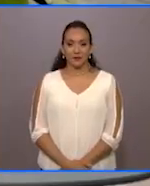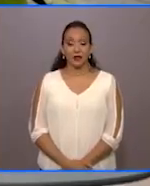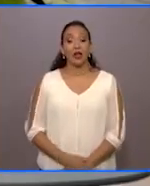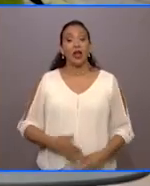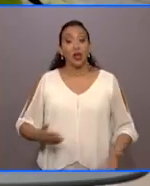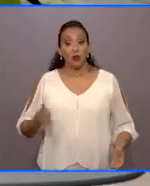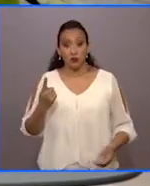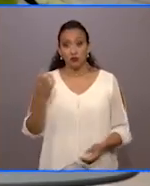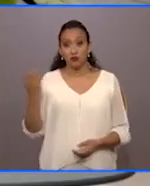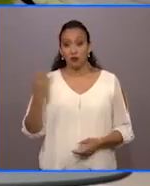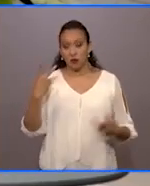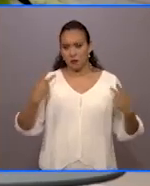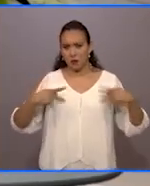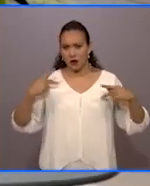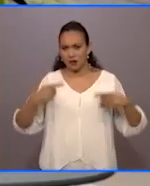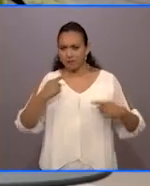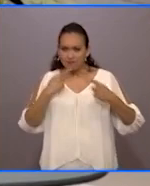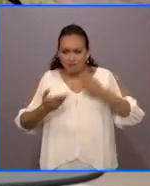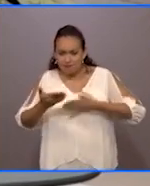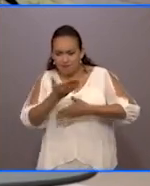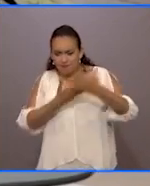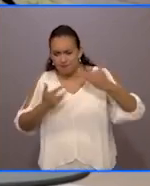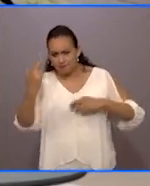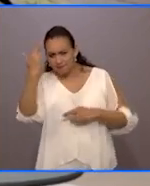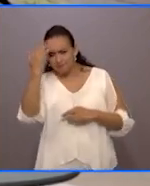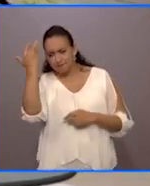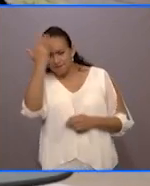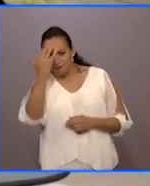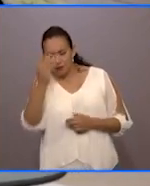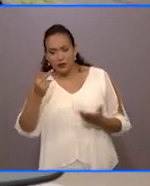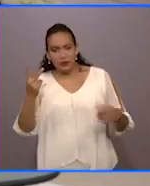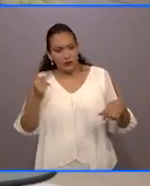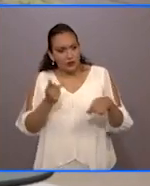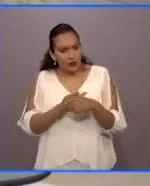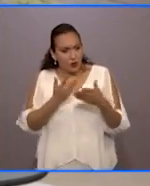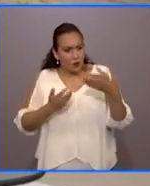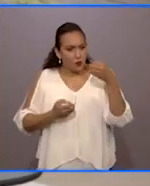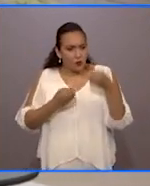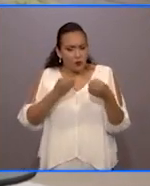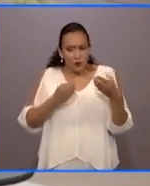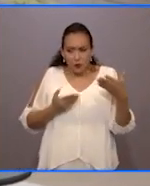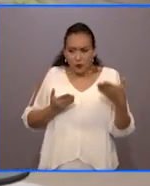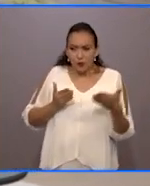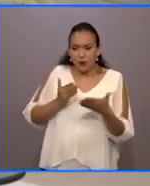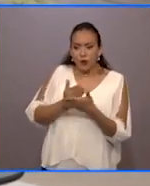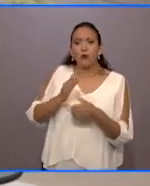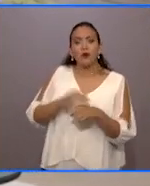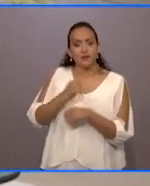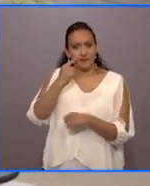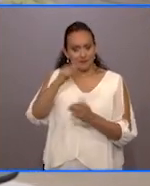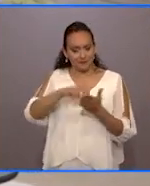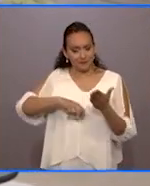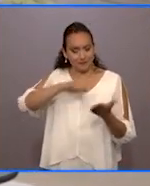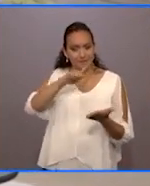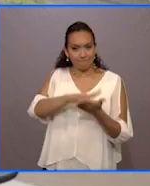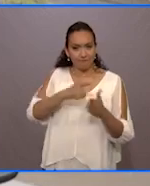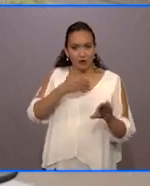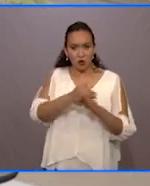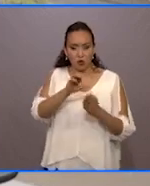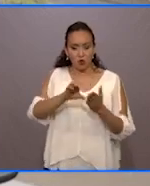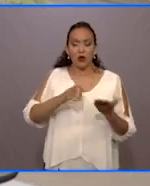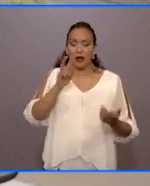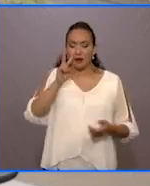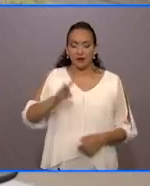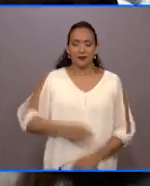En un foro, los participantes analizaron las consecuencias que tendrá en la impartición de justicia la reciente reforma al Poder Judicial Federal.